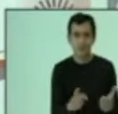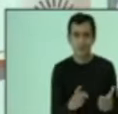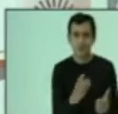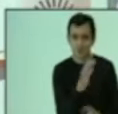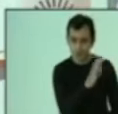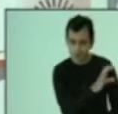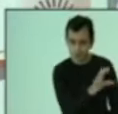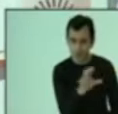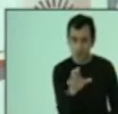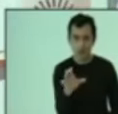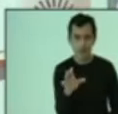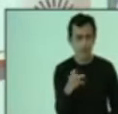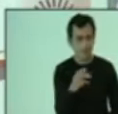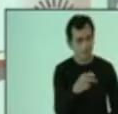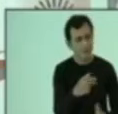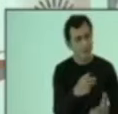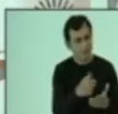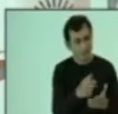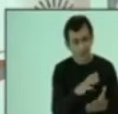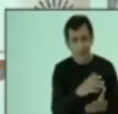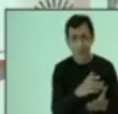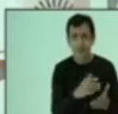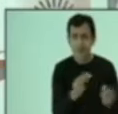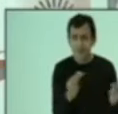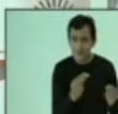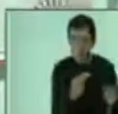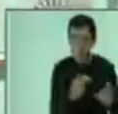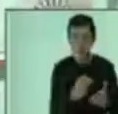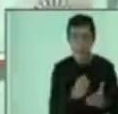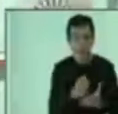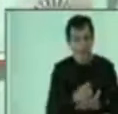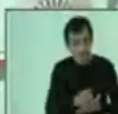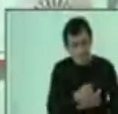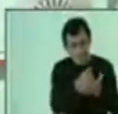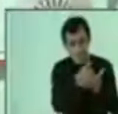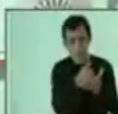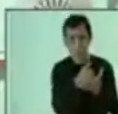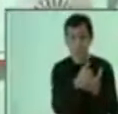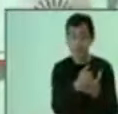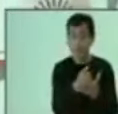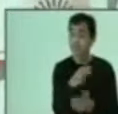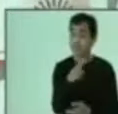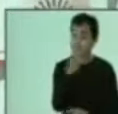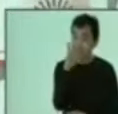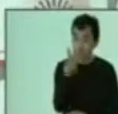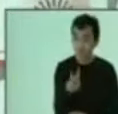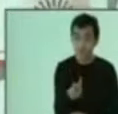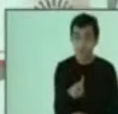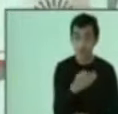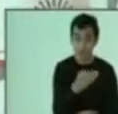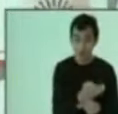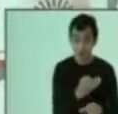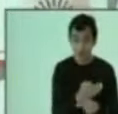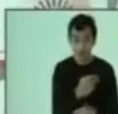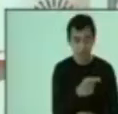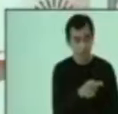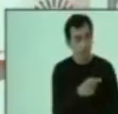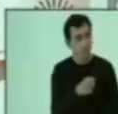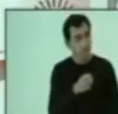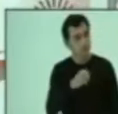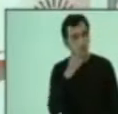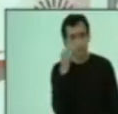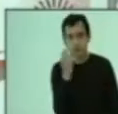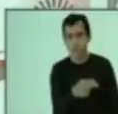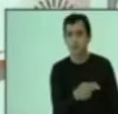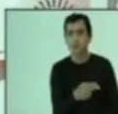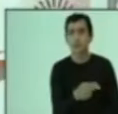campo levanta la mano. Y en verdad somos afortunados de tener, cuando